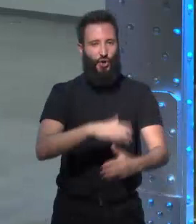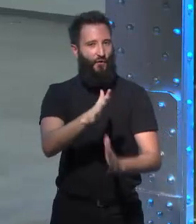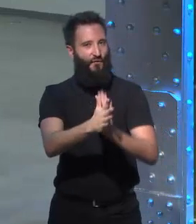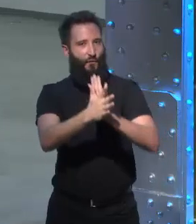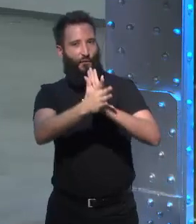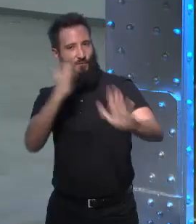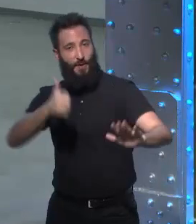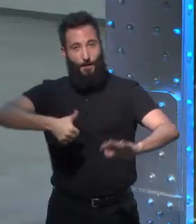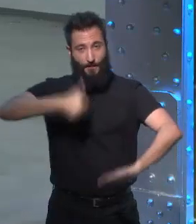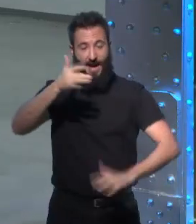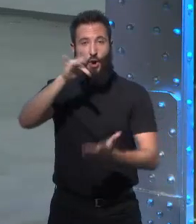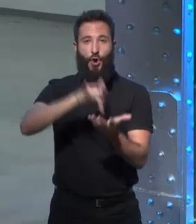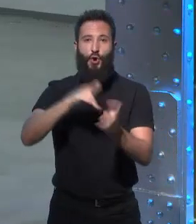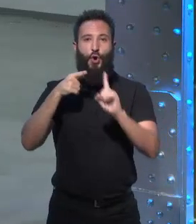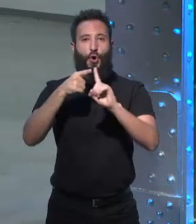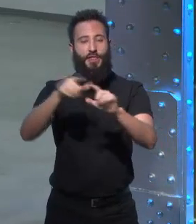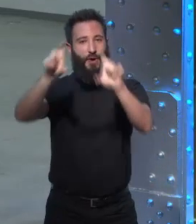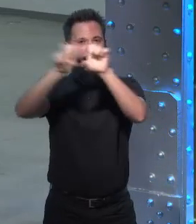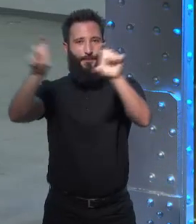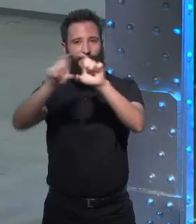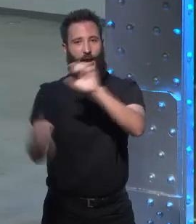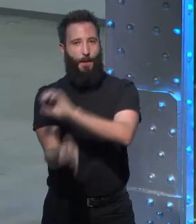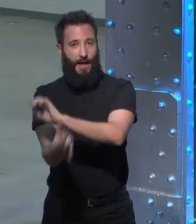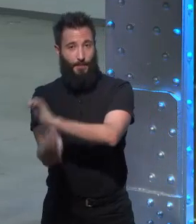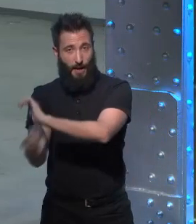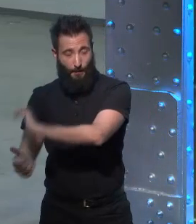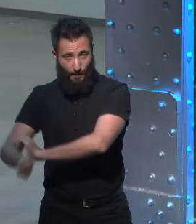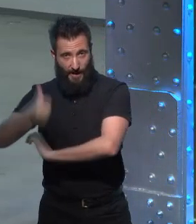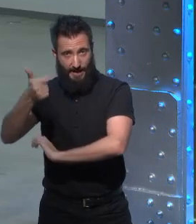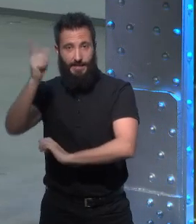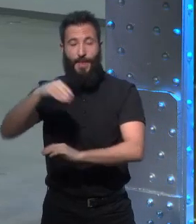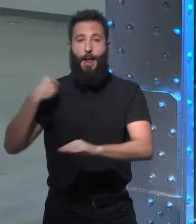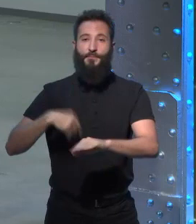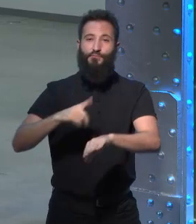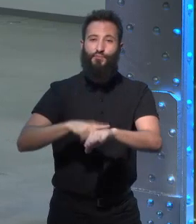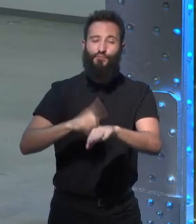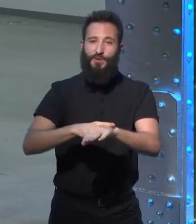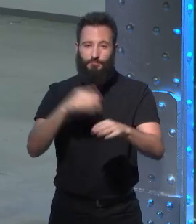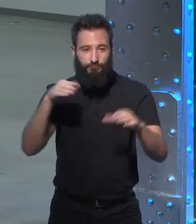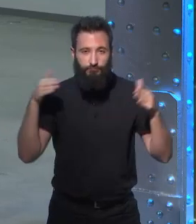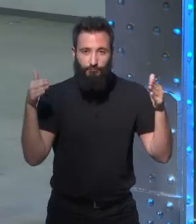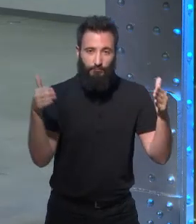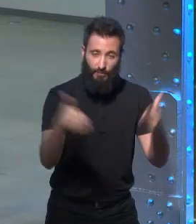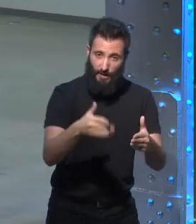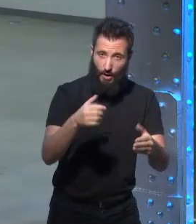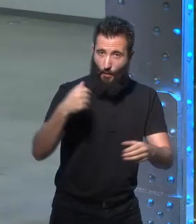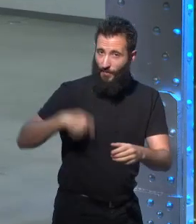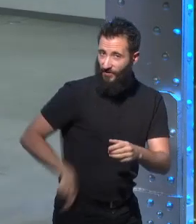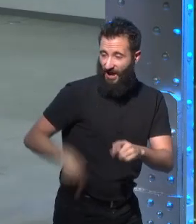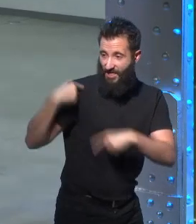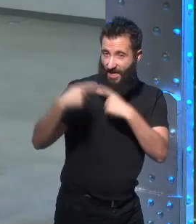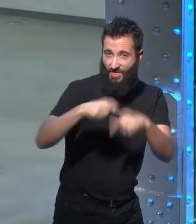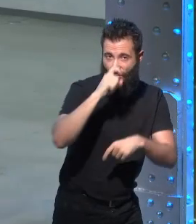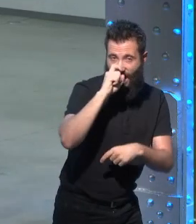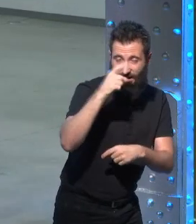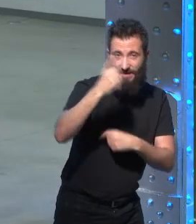y que la empresa así sea más productiva. Y al mismo tiempo que se produce esta renovación de ocupaciones tradicionales, también aparecen